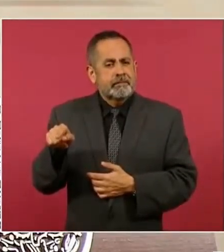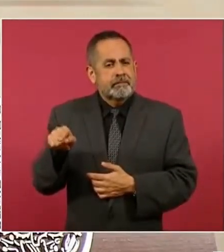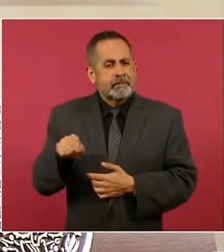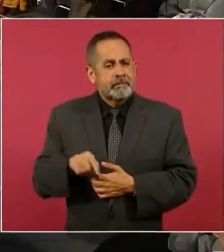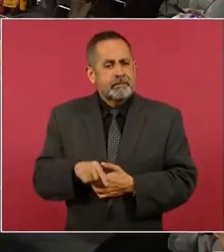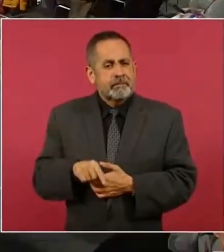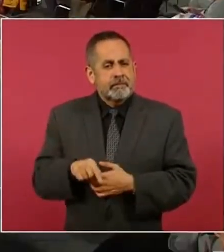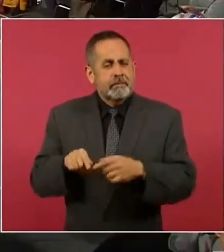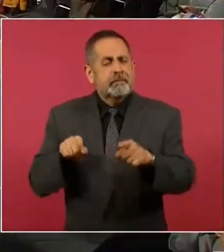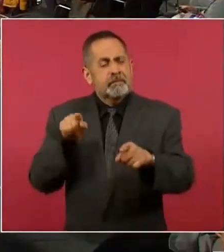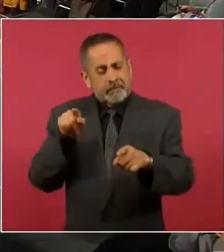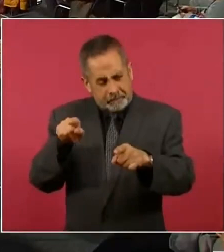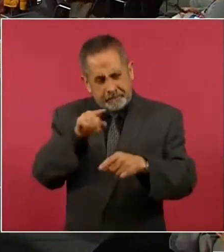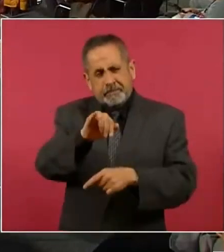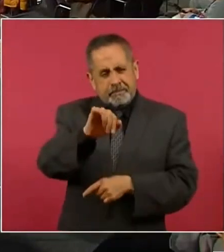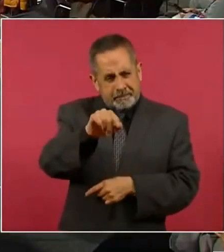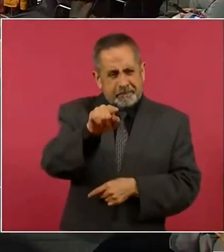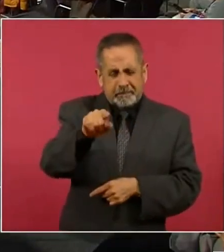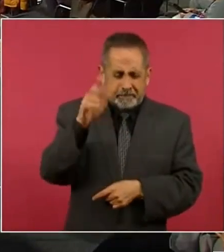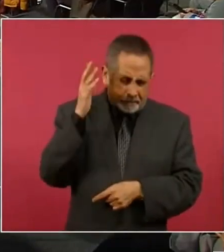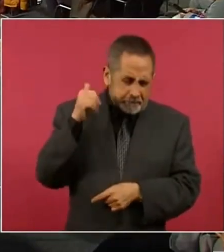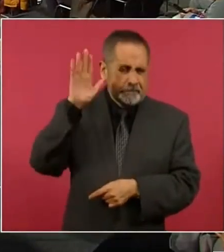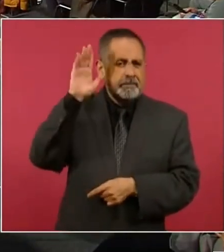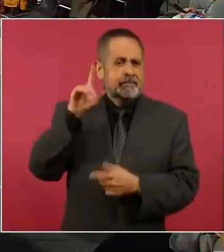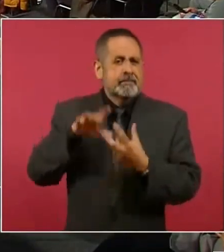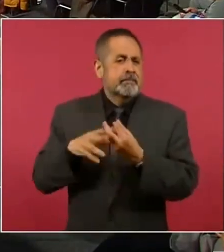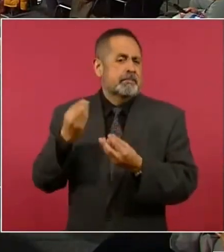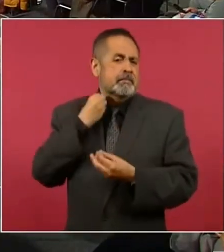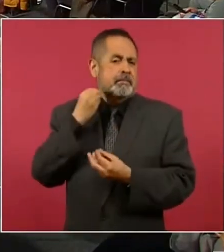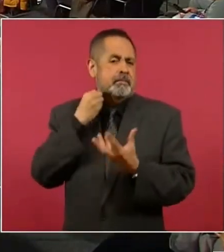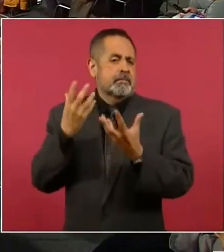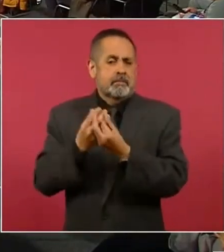sí, que fue de la abogado de la UNAM.